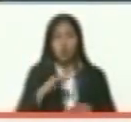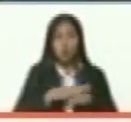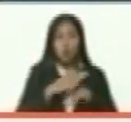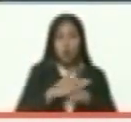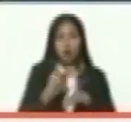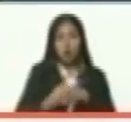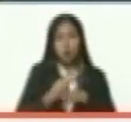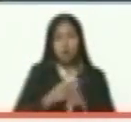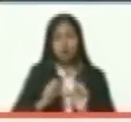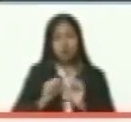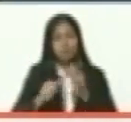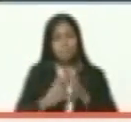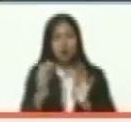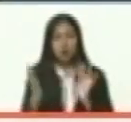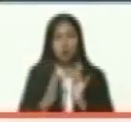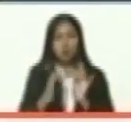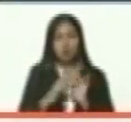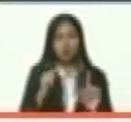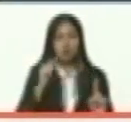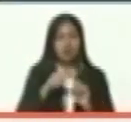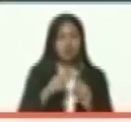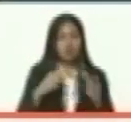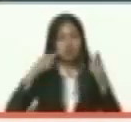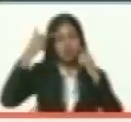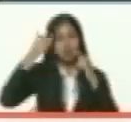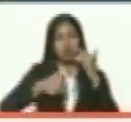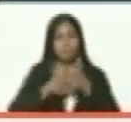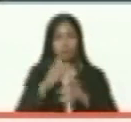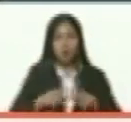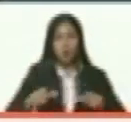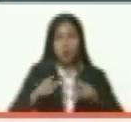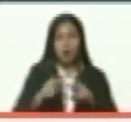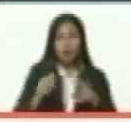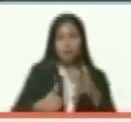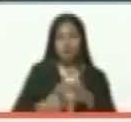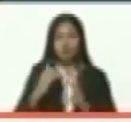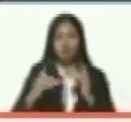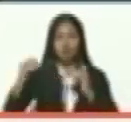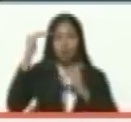que su gobierno mantiene contactos con el chavismo a muy alto nivel.